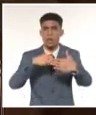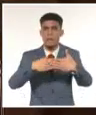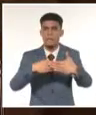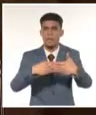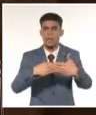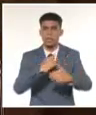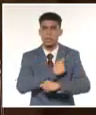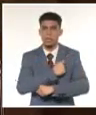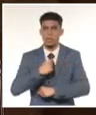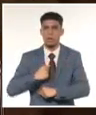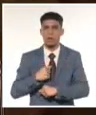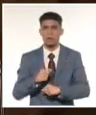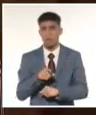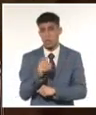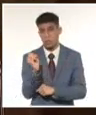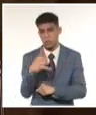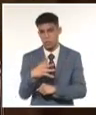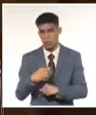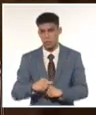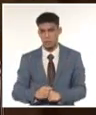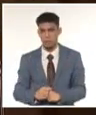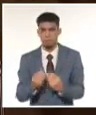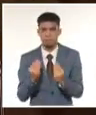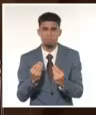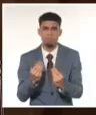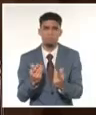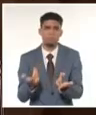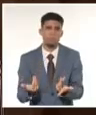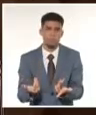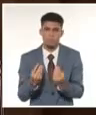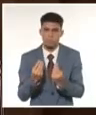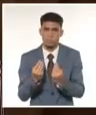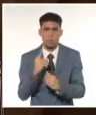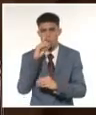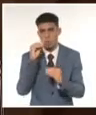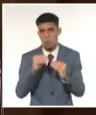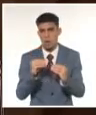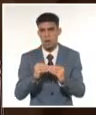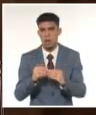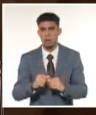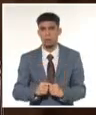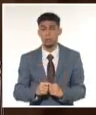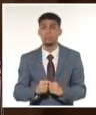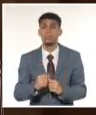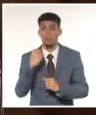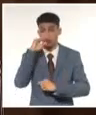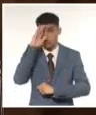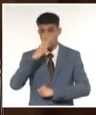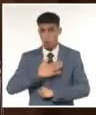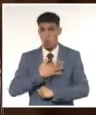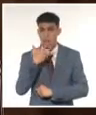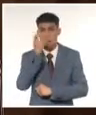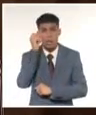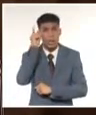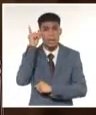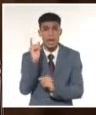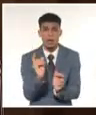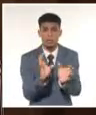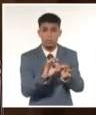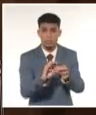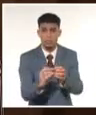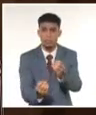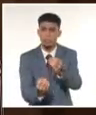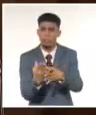de la economía. ¿Qué sentido puede tener eso? ¿No fue acaso el Estado cubano quien los creó? ¿No